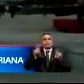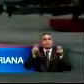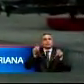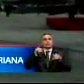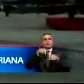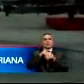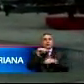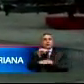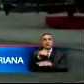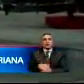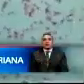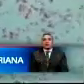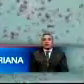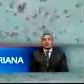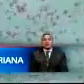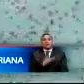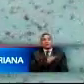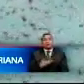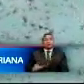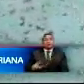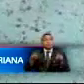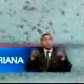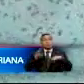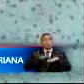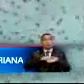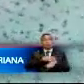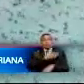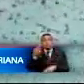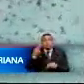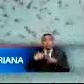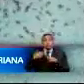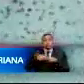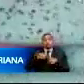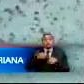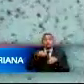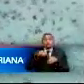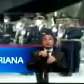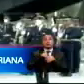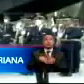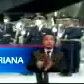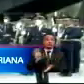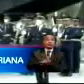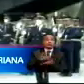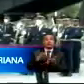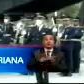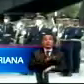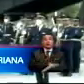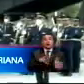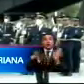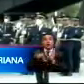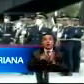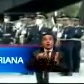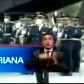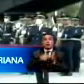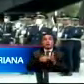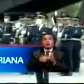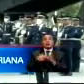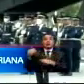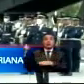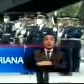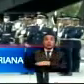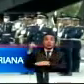Ecuador. En este marco, el mandatario también anunció que enviará en los próximos días a la Asamblea Nacional un proyecto de ley que permitirá el derribo de naves que